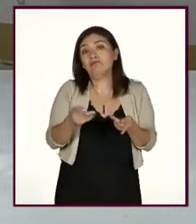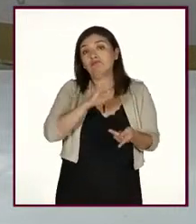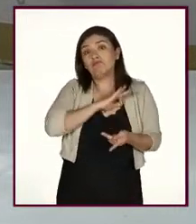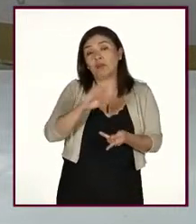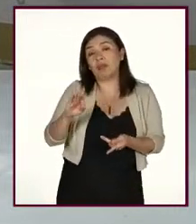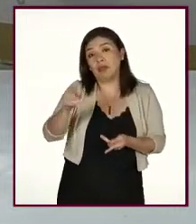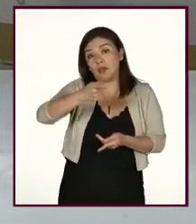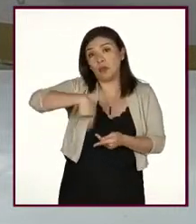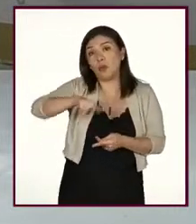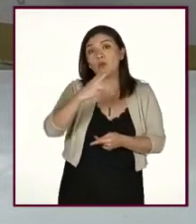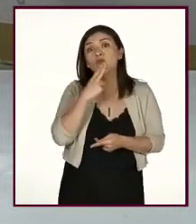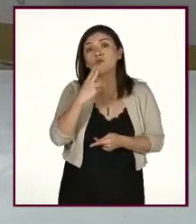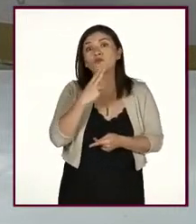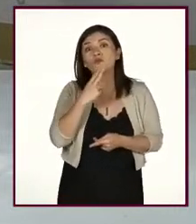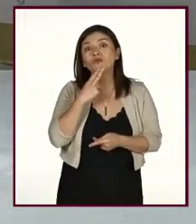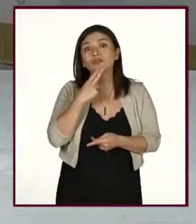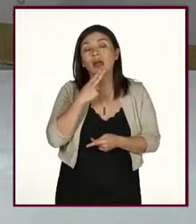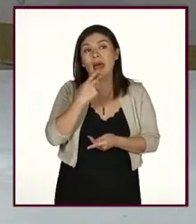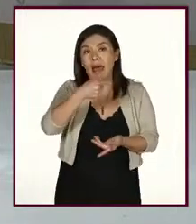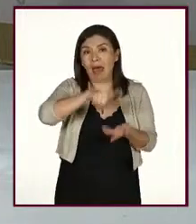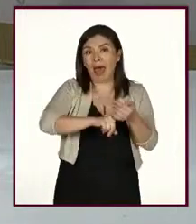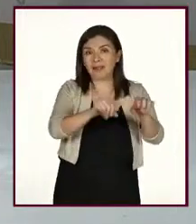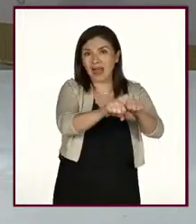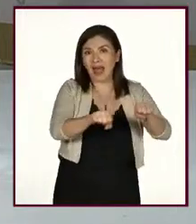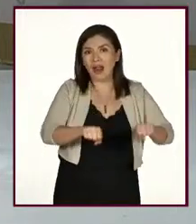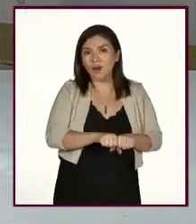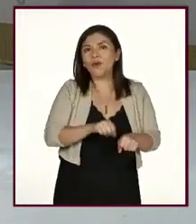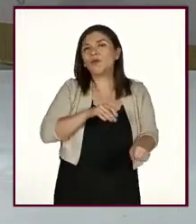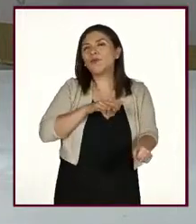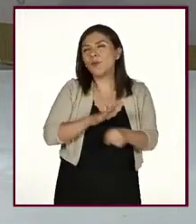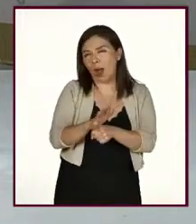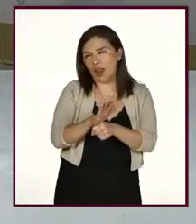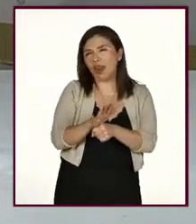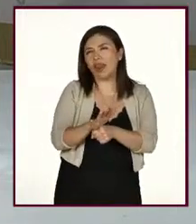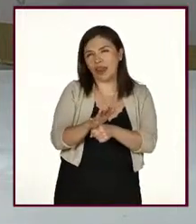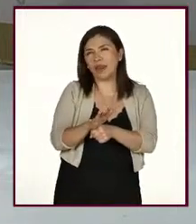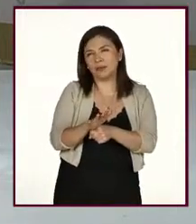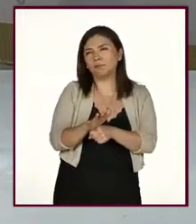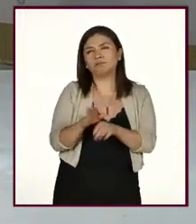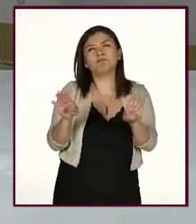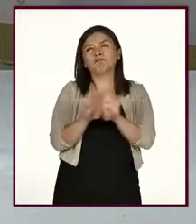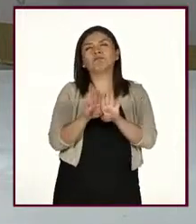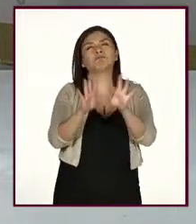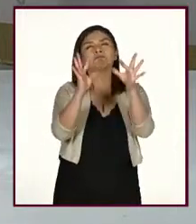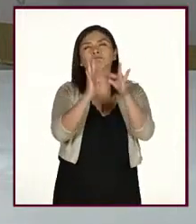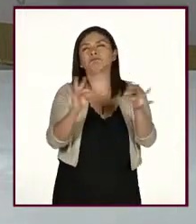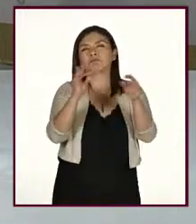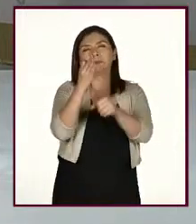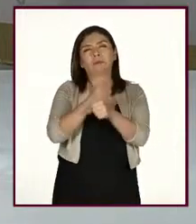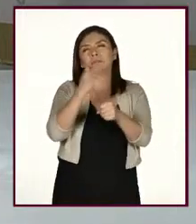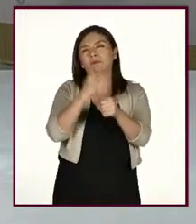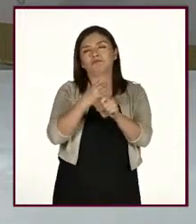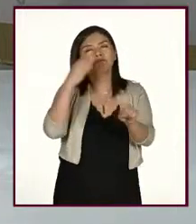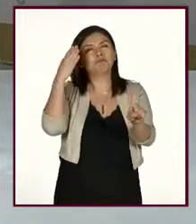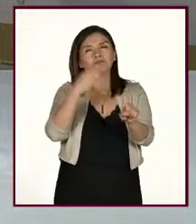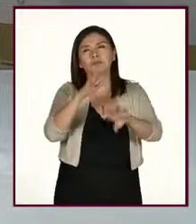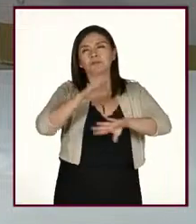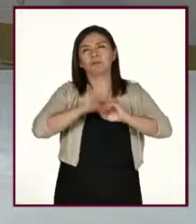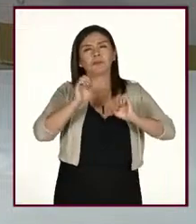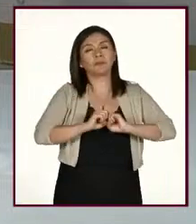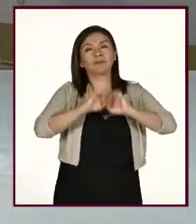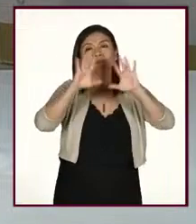podemos utilizar en el aula escolar, viéndolas como de manera muy ahí las